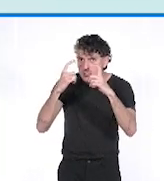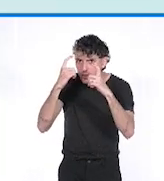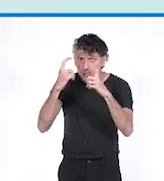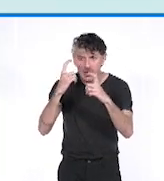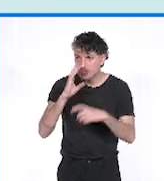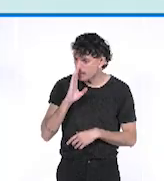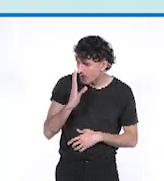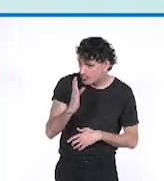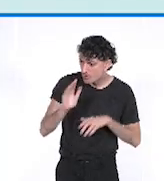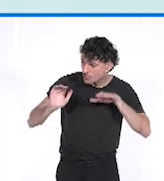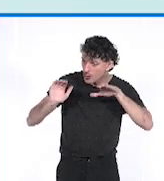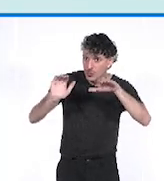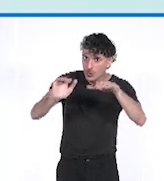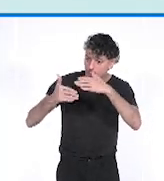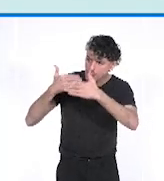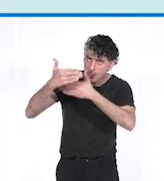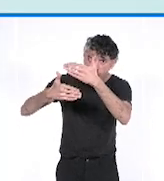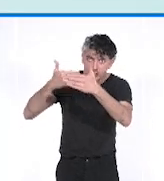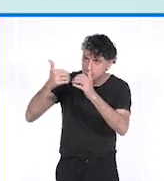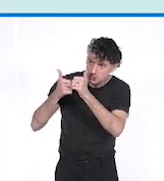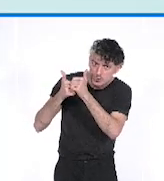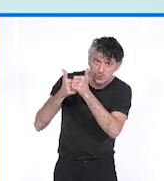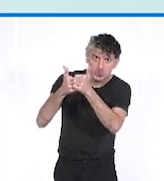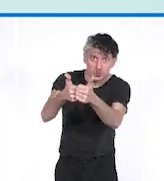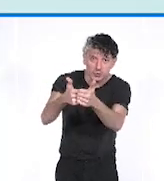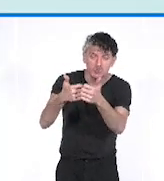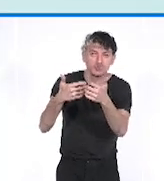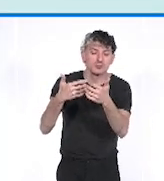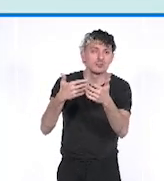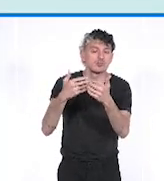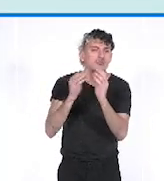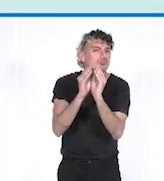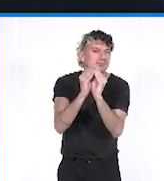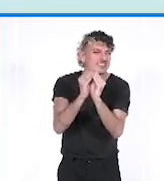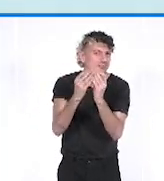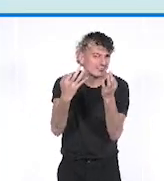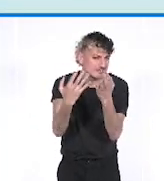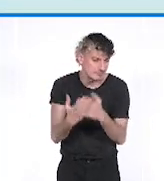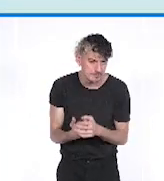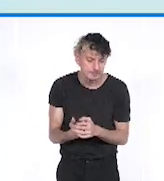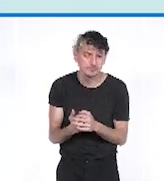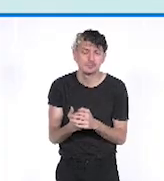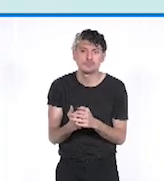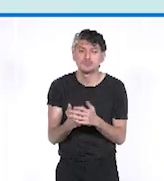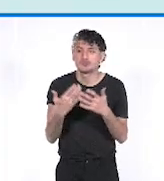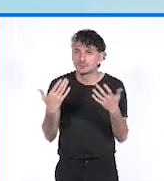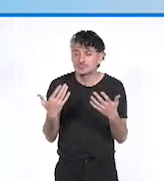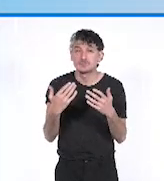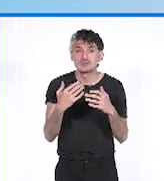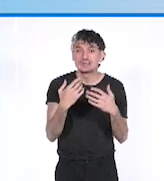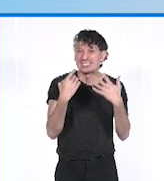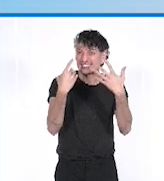poder seguir el proceso y documentarlo de la de la mejor manera lo que hemos hecho es e evaluar en seis